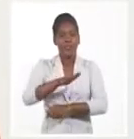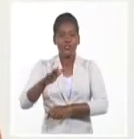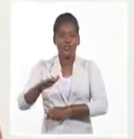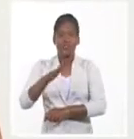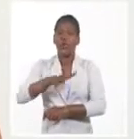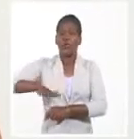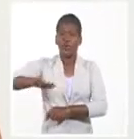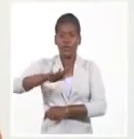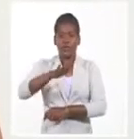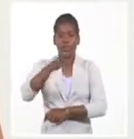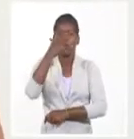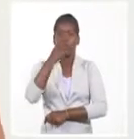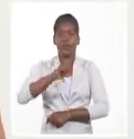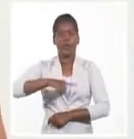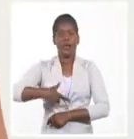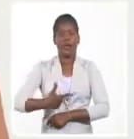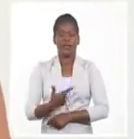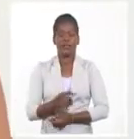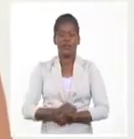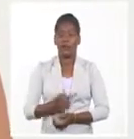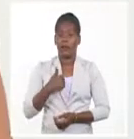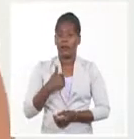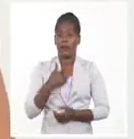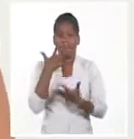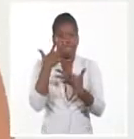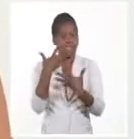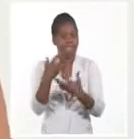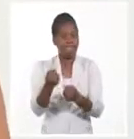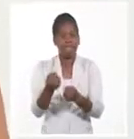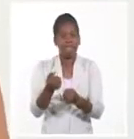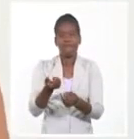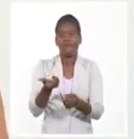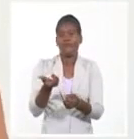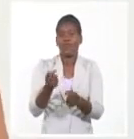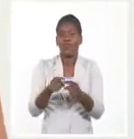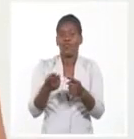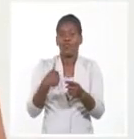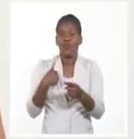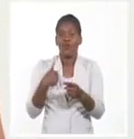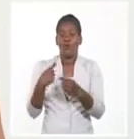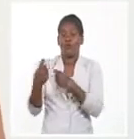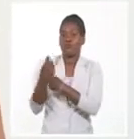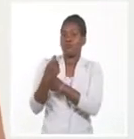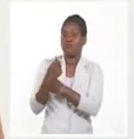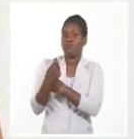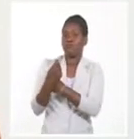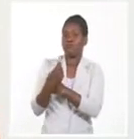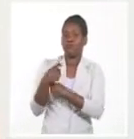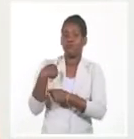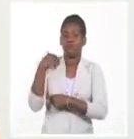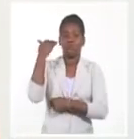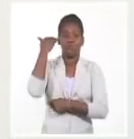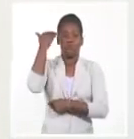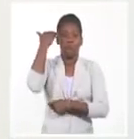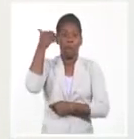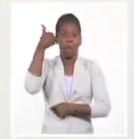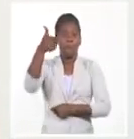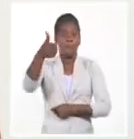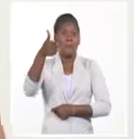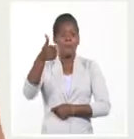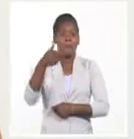privilegio y una dicha muy grande haber sido formada como instructora de arte, ya que me dio